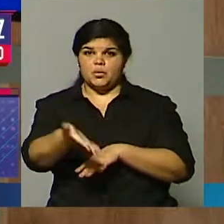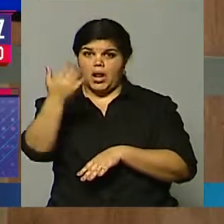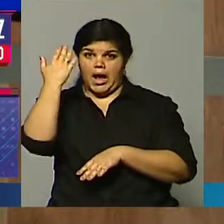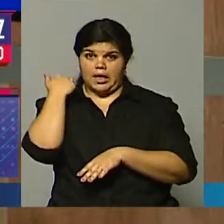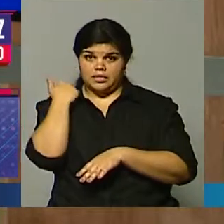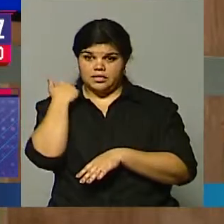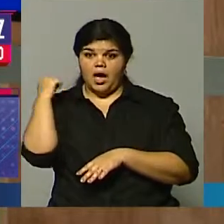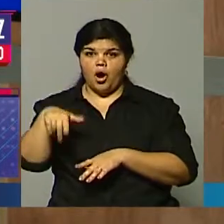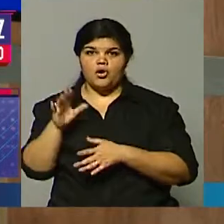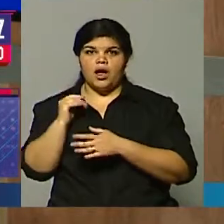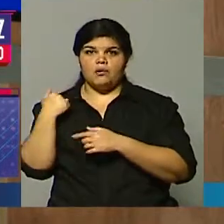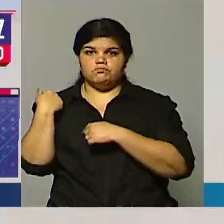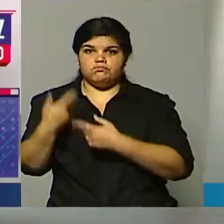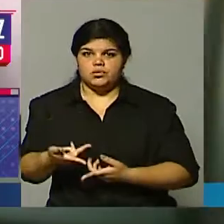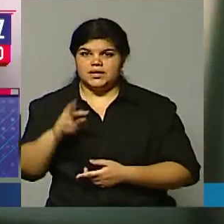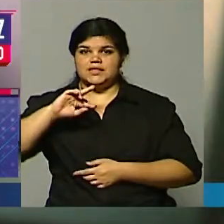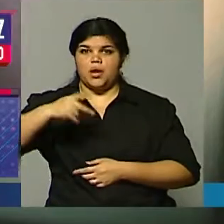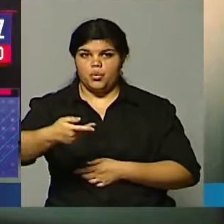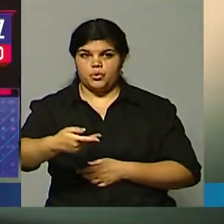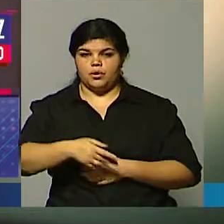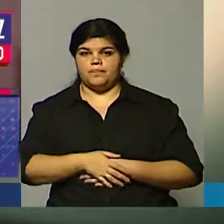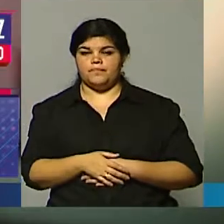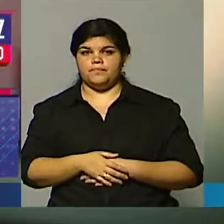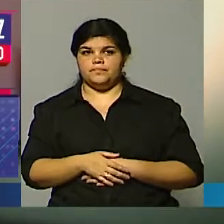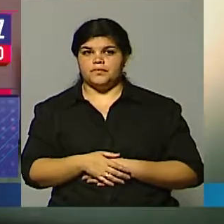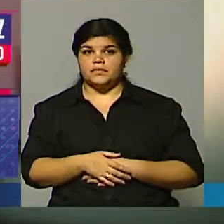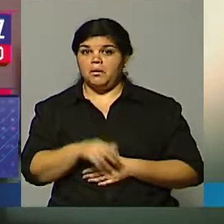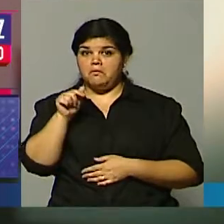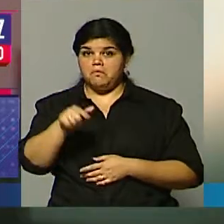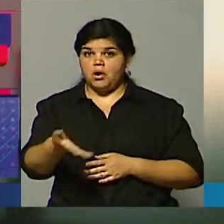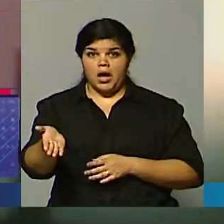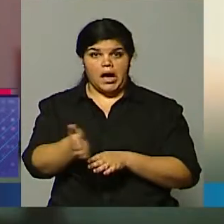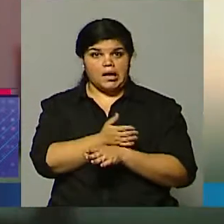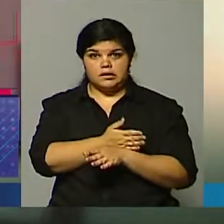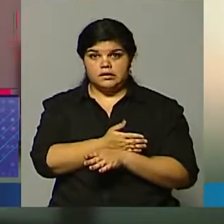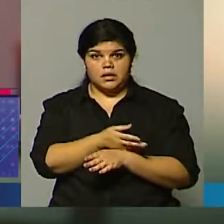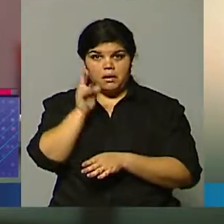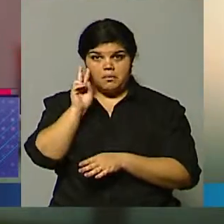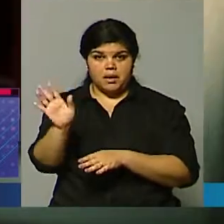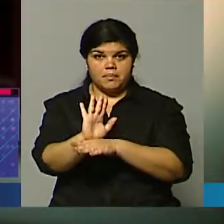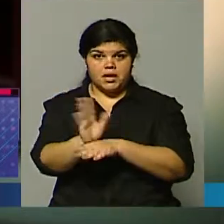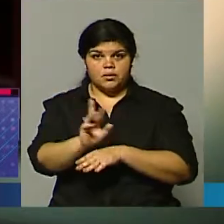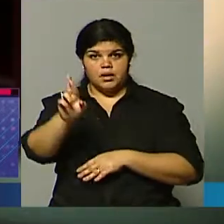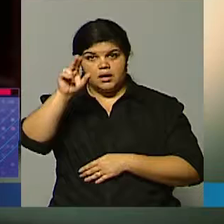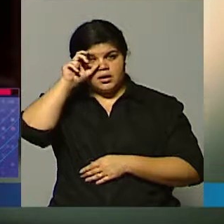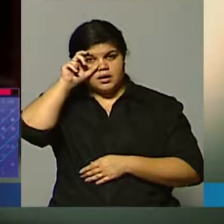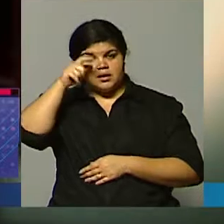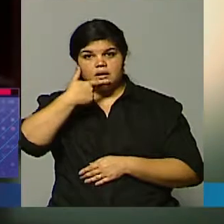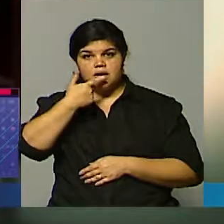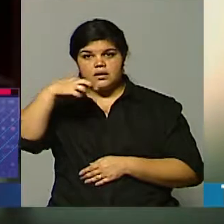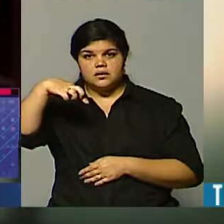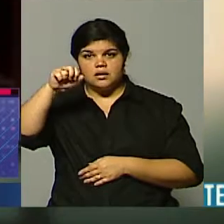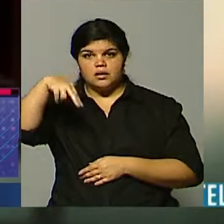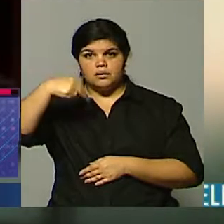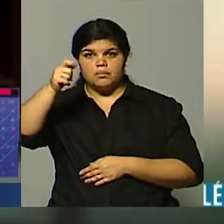importante para resaltar, primero que nada, es que si no has visto El Resplandor, necesitas verla. Si te gusta el cine, necesitas conocer